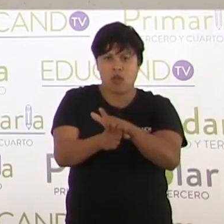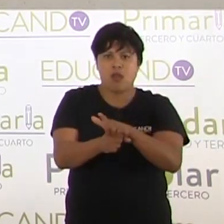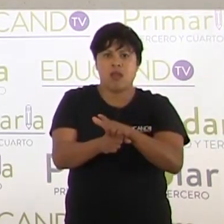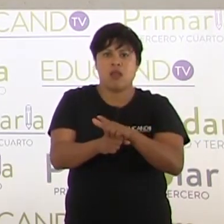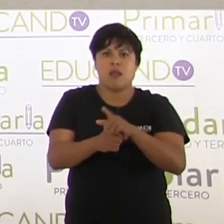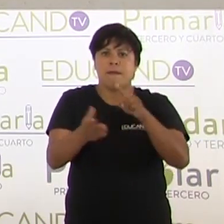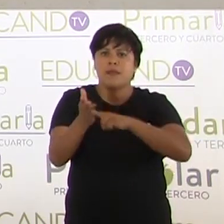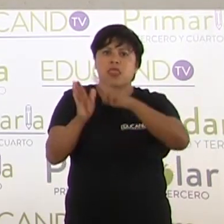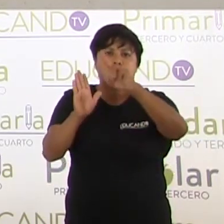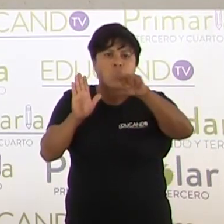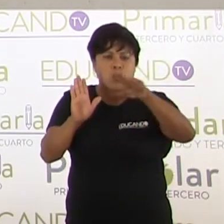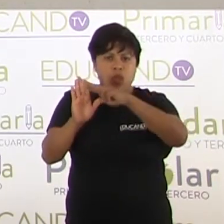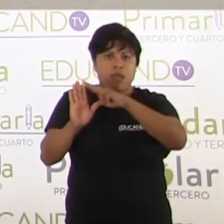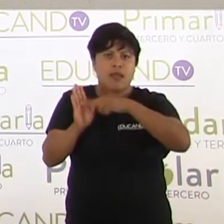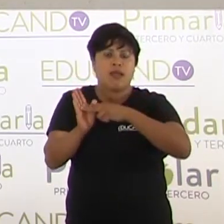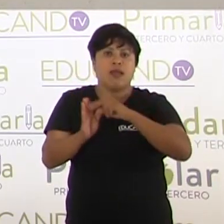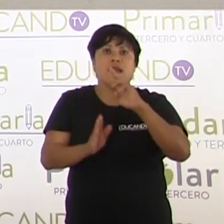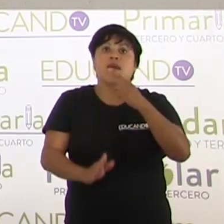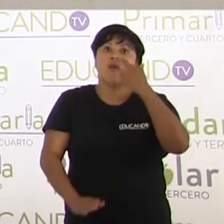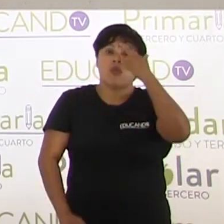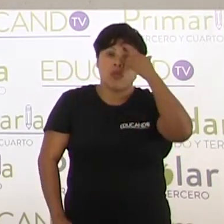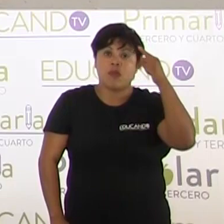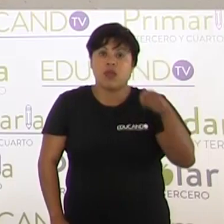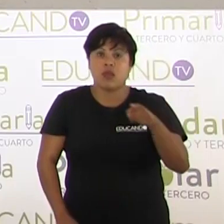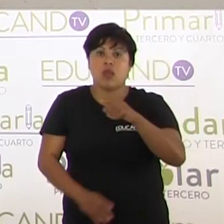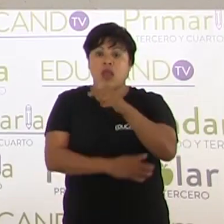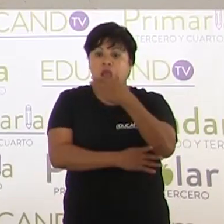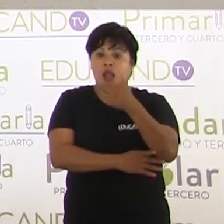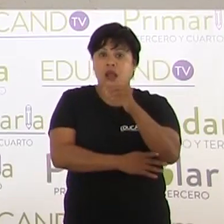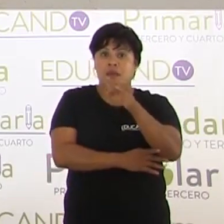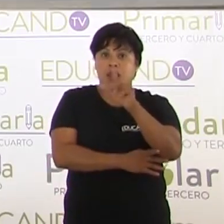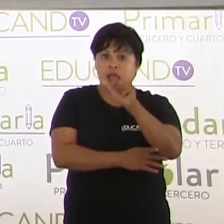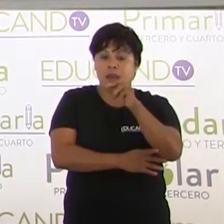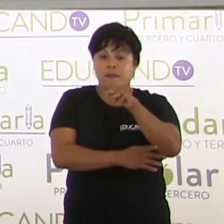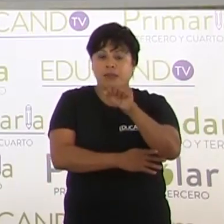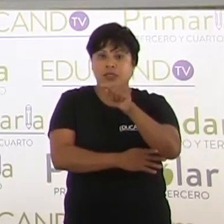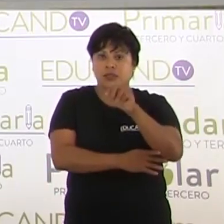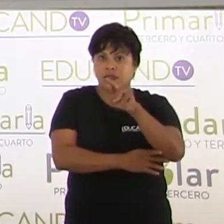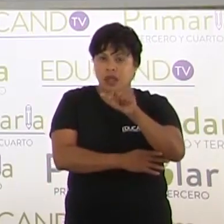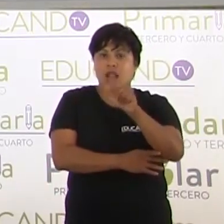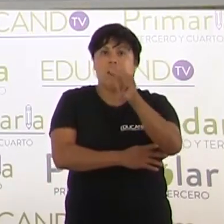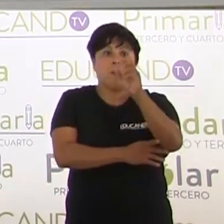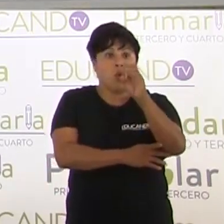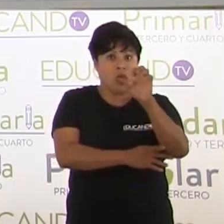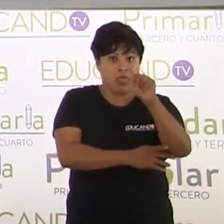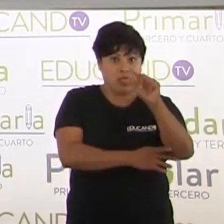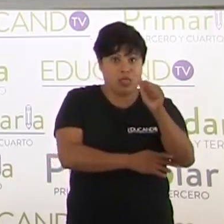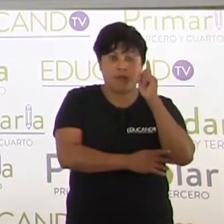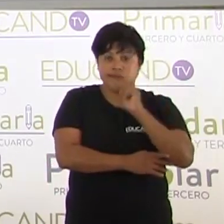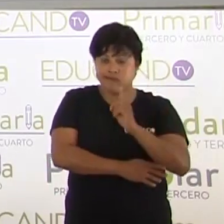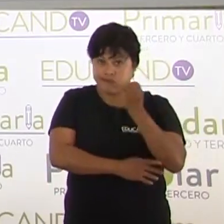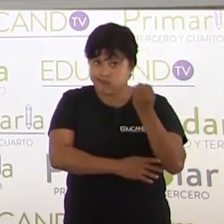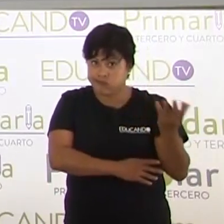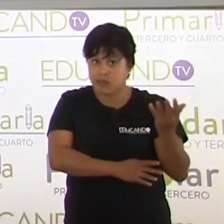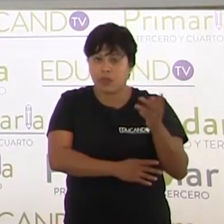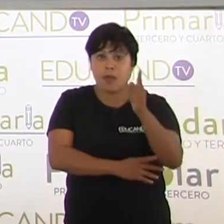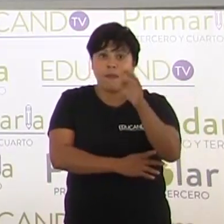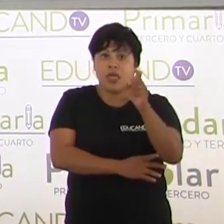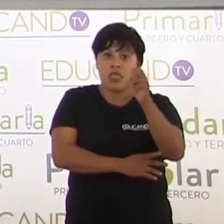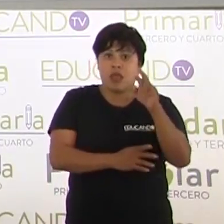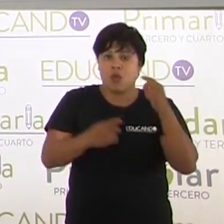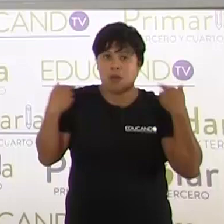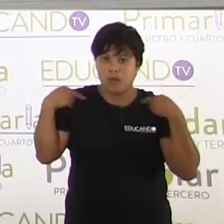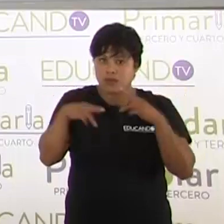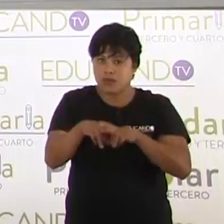la pintura. Recordemos que con Gabriela Mistral, poeta, ¿sí? Pedagoga